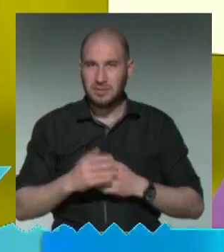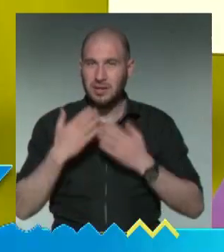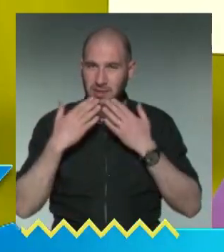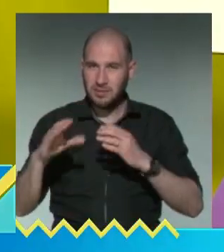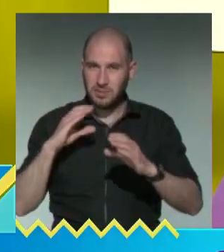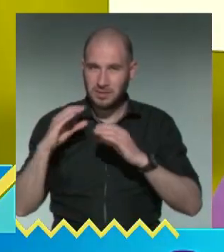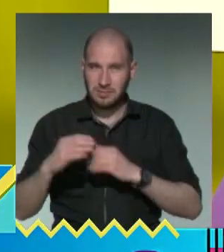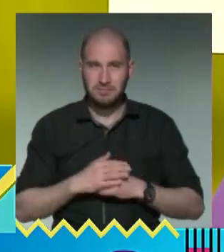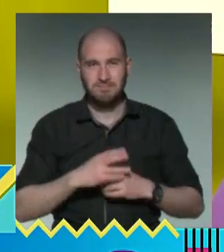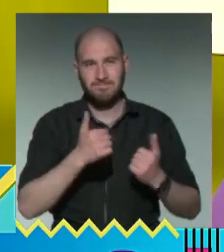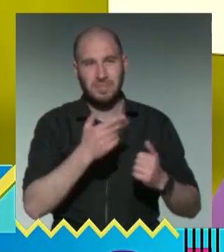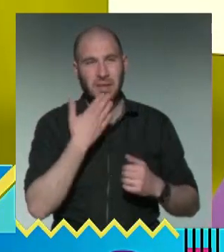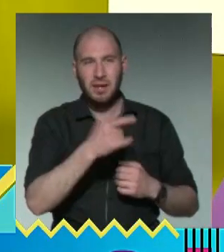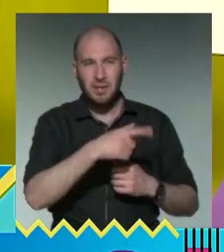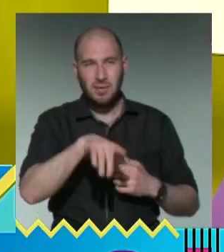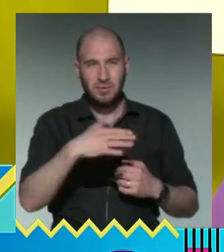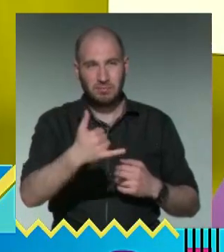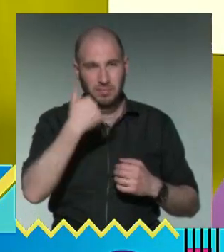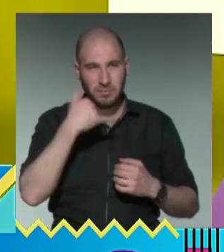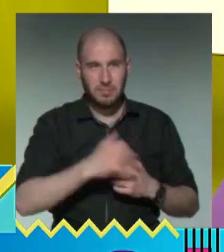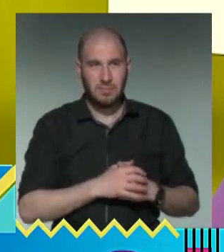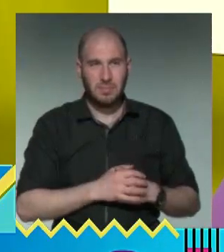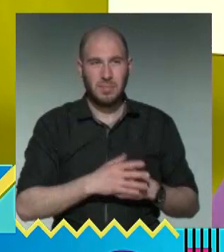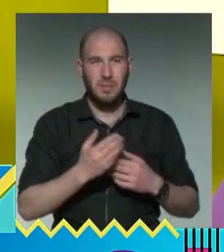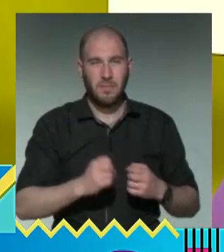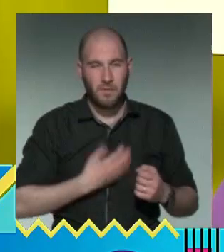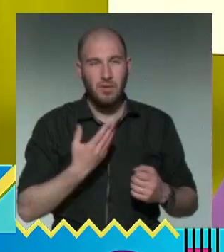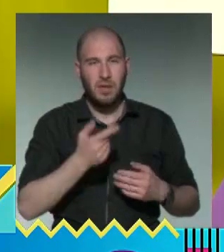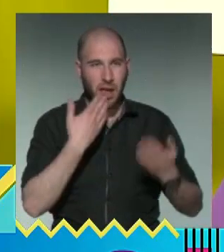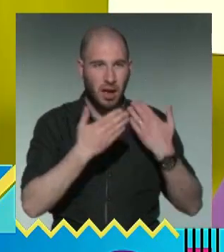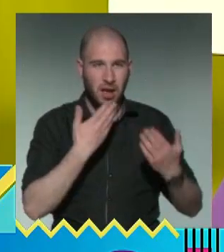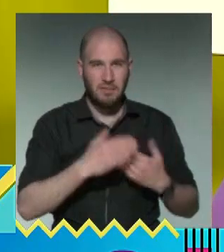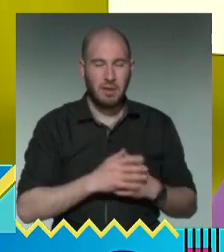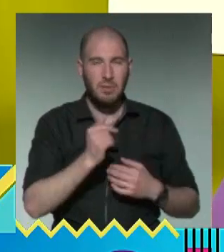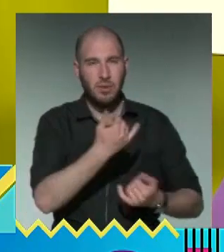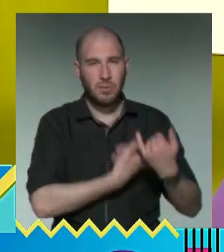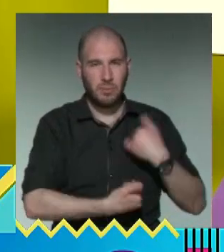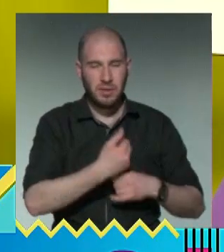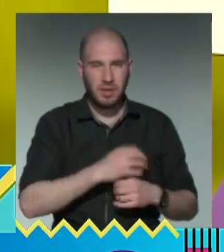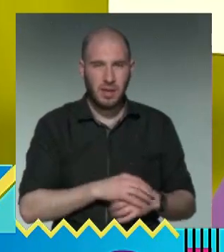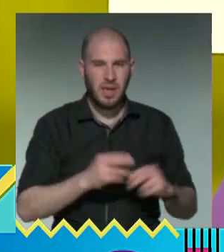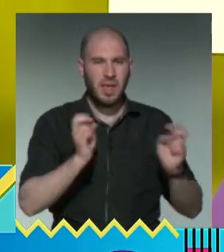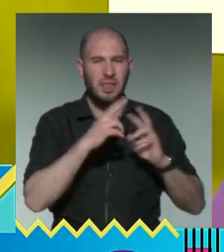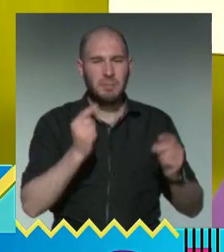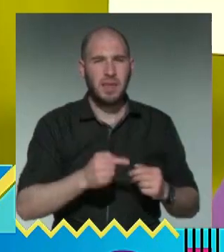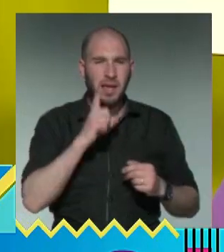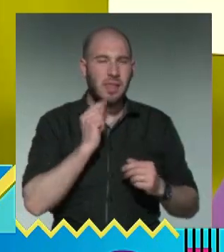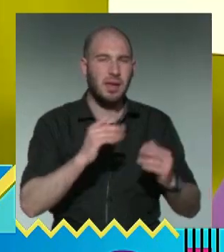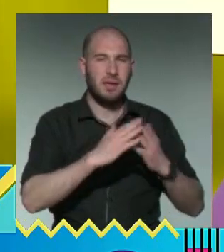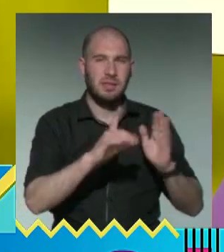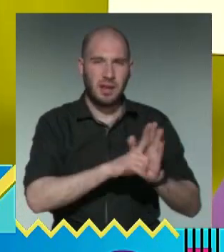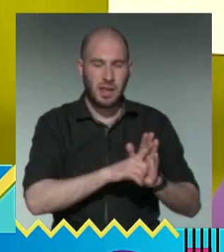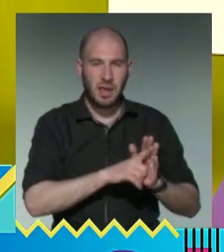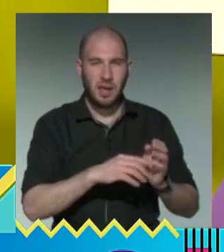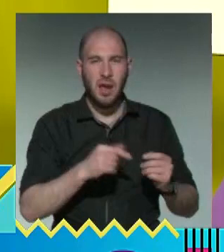por la comunicación. No, por favor, gracias a vos por atendernos y por la predisposición para charlar, y que nos cuentes un poco de qué trata esta jornada legislativa